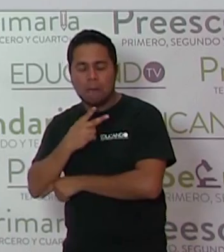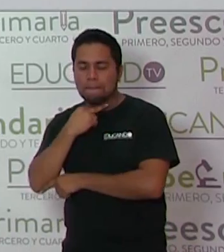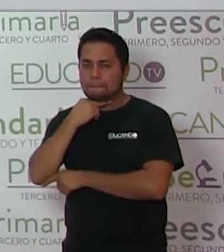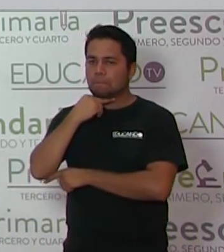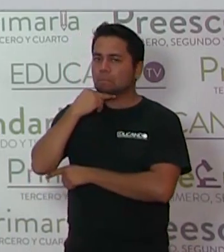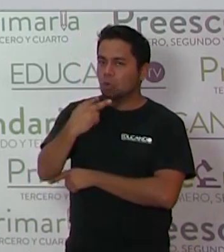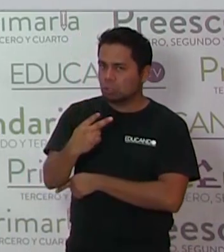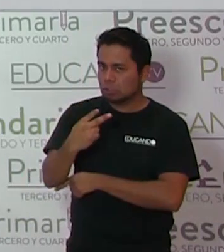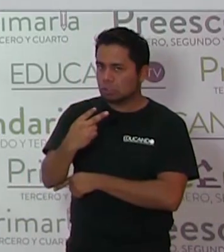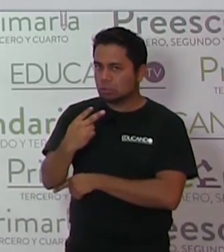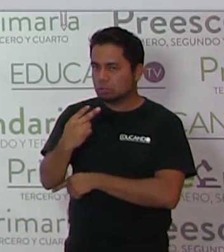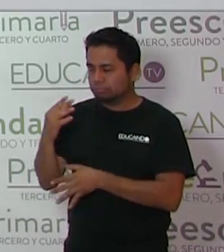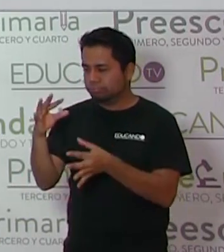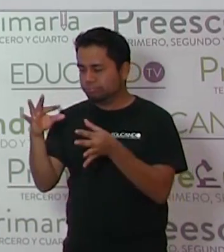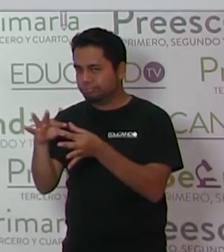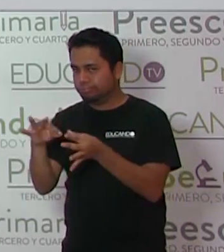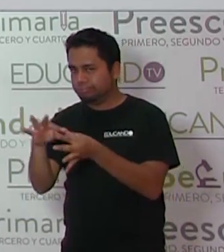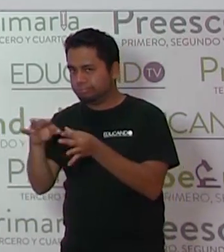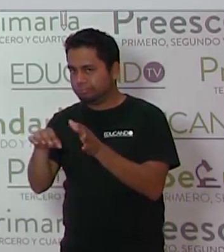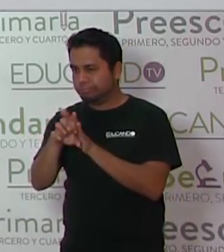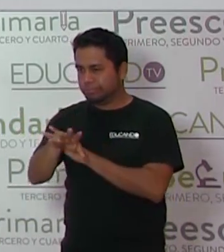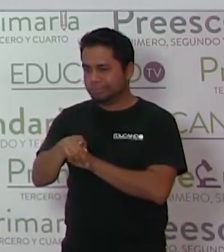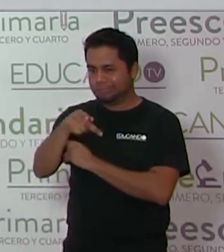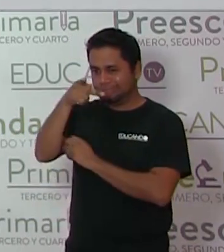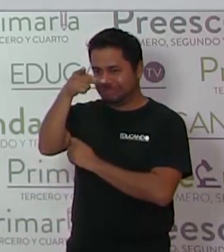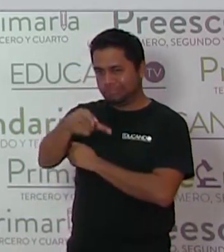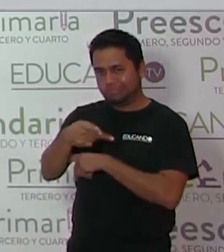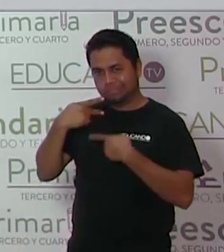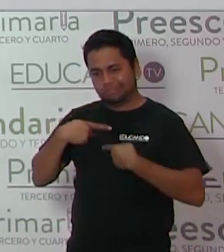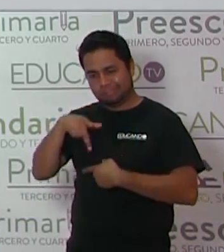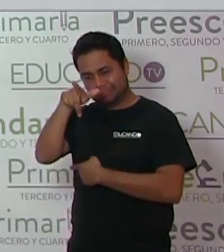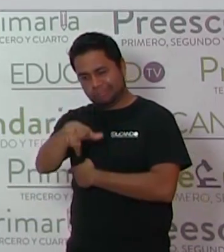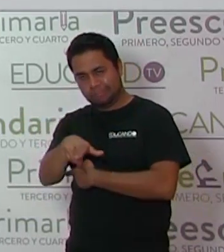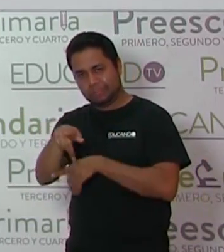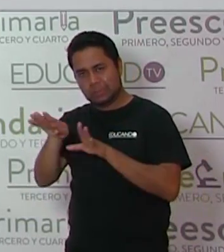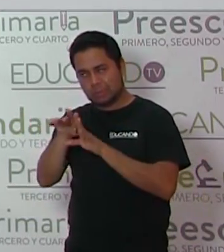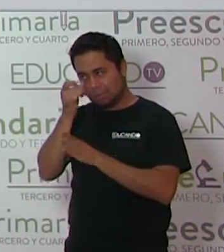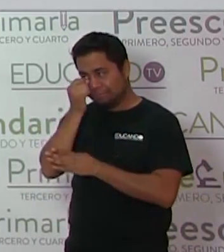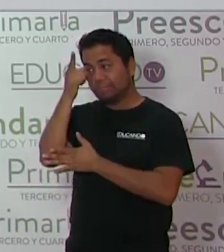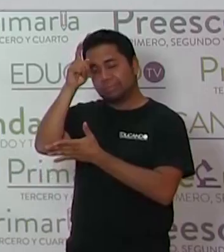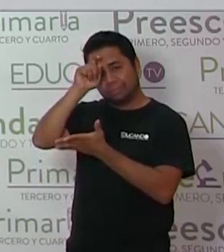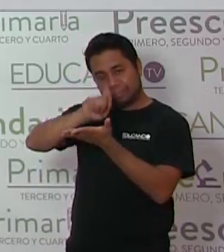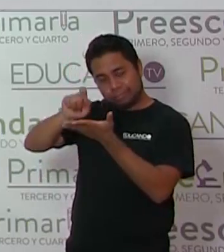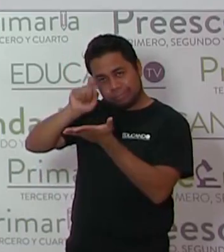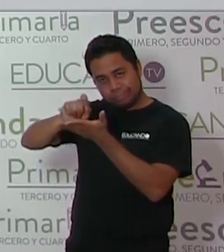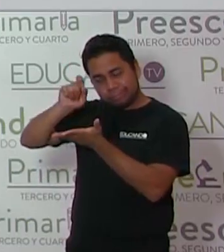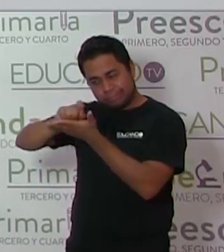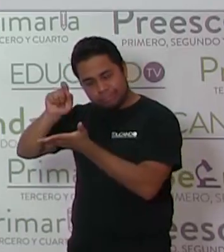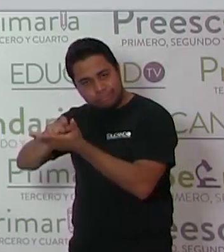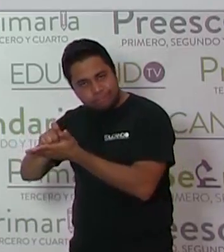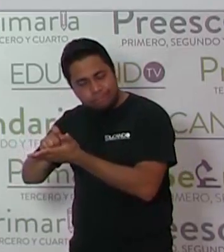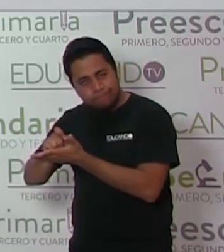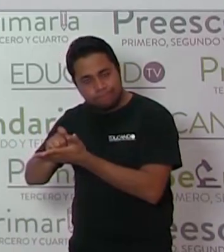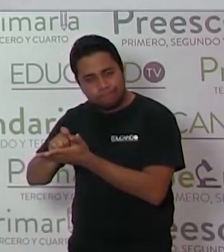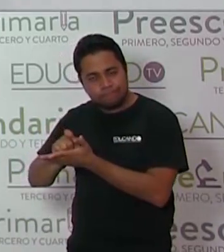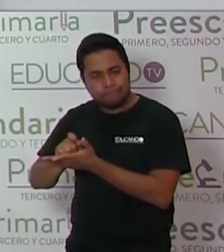voz narrativa, es decir, el narrador que inventó este autor,